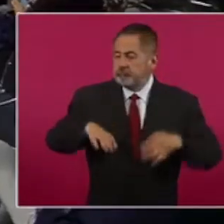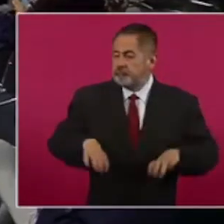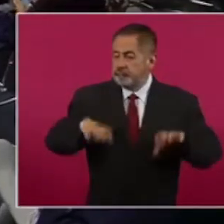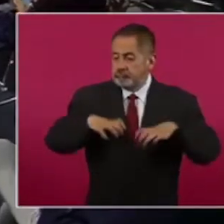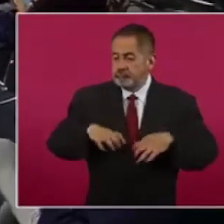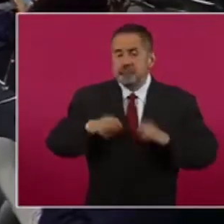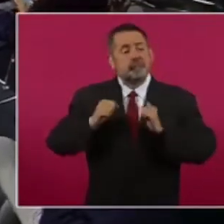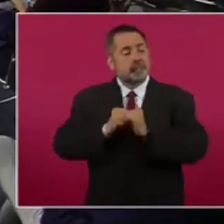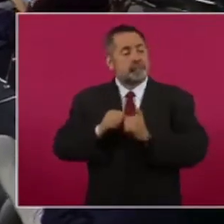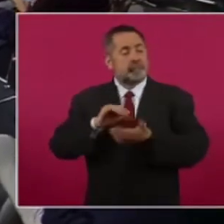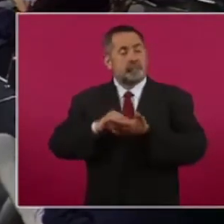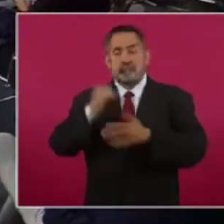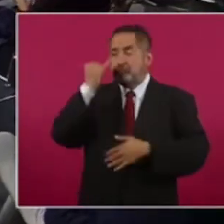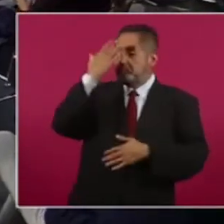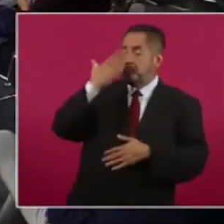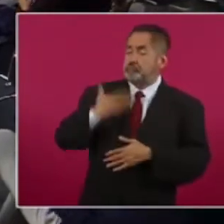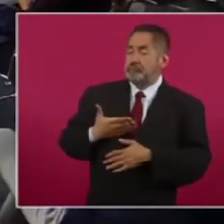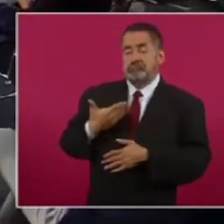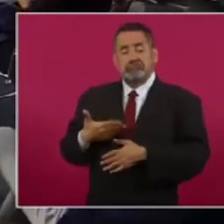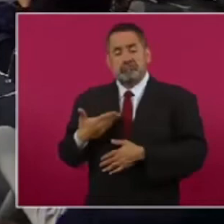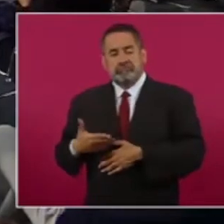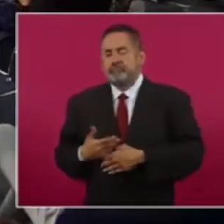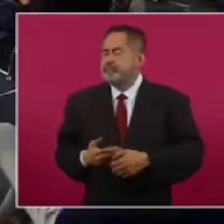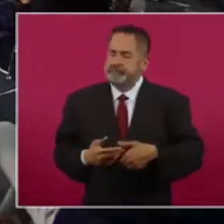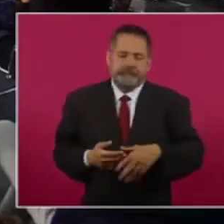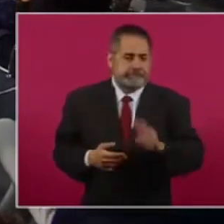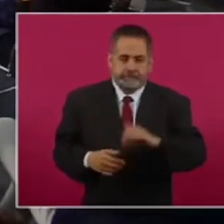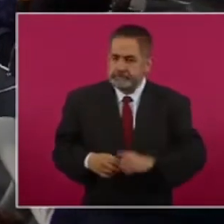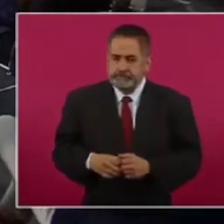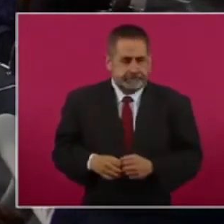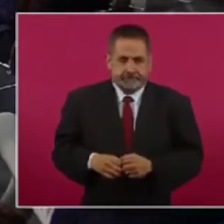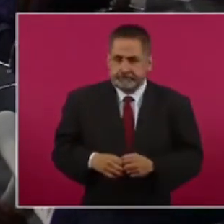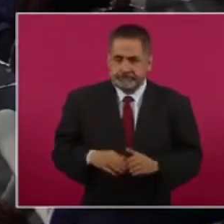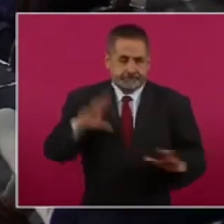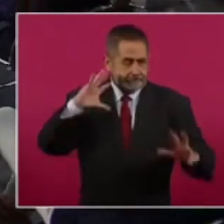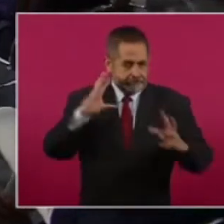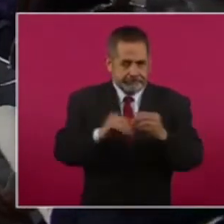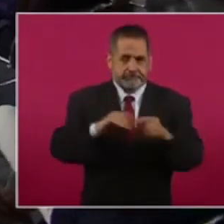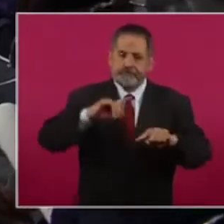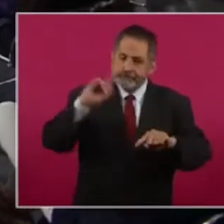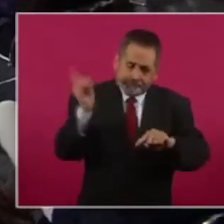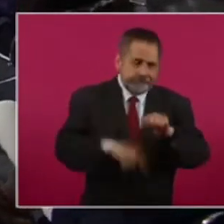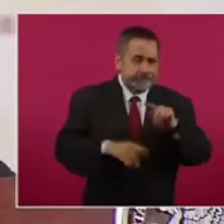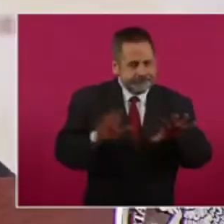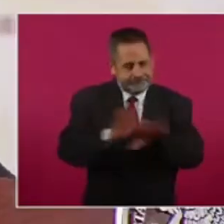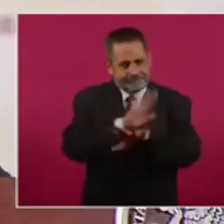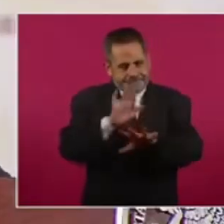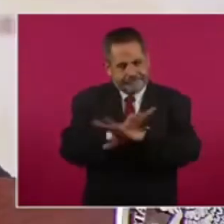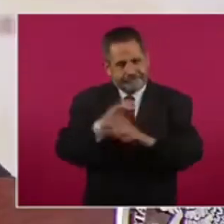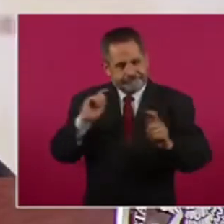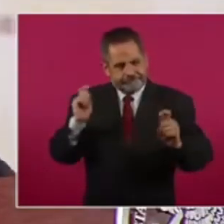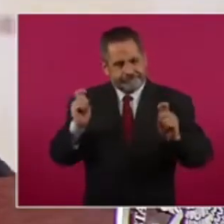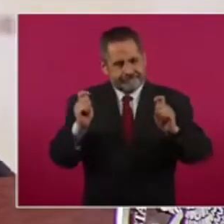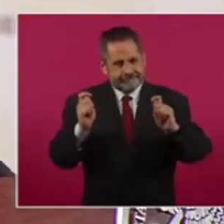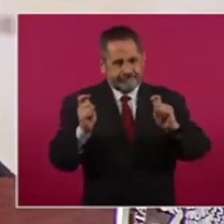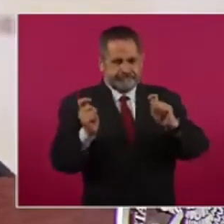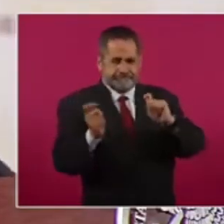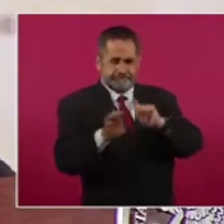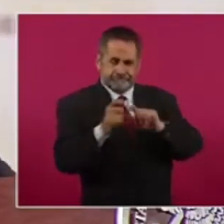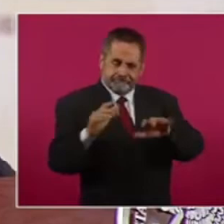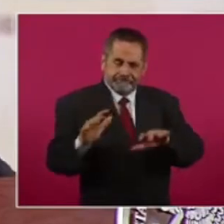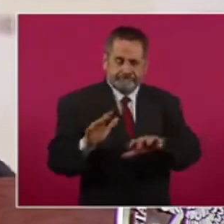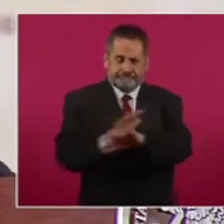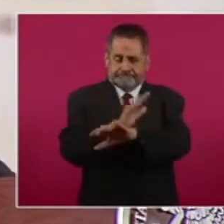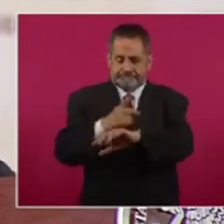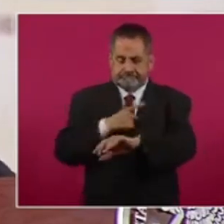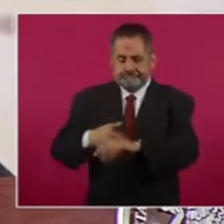respetabilidad. Entonces, todo eso es lo que tiene que cambiar, ya está cambiando, y tenemos